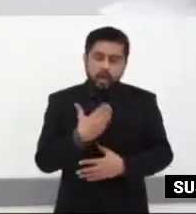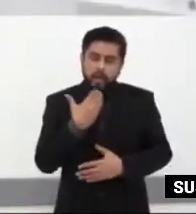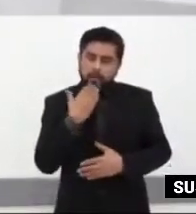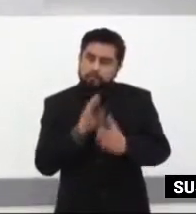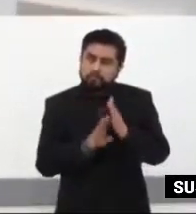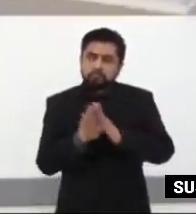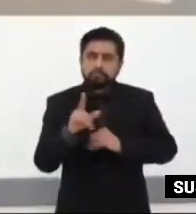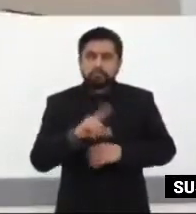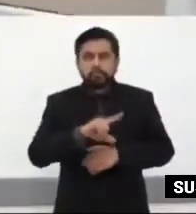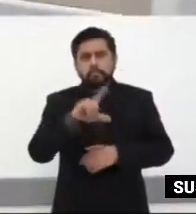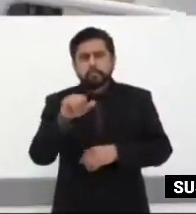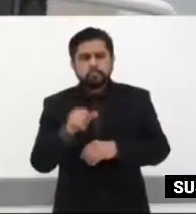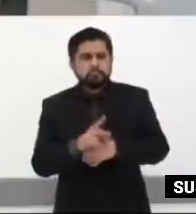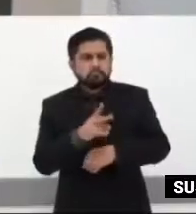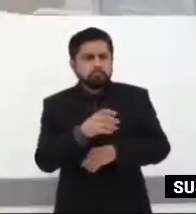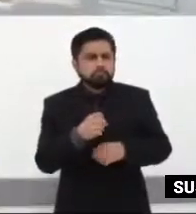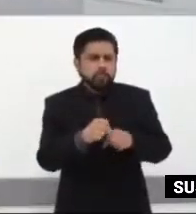observación.